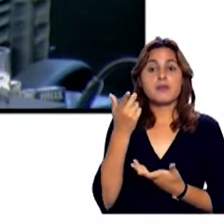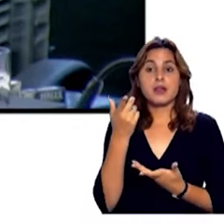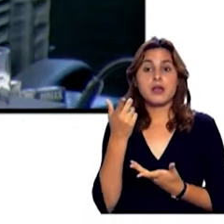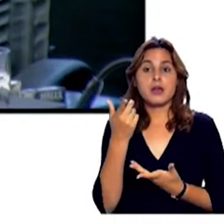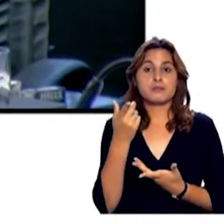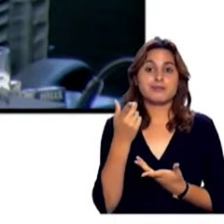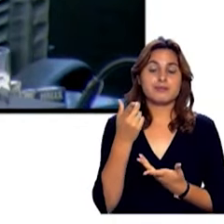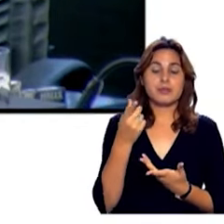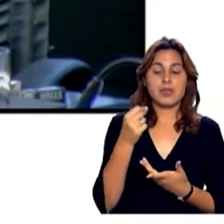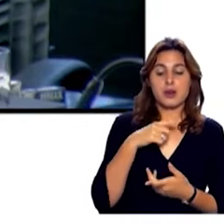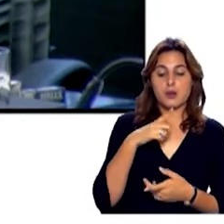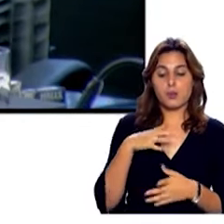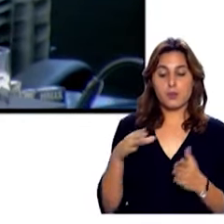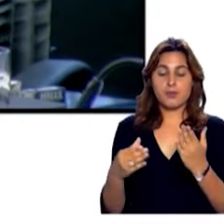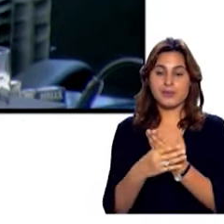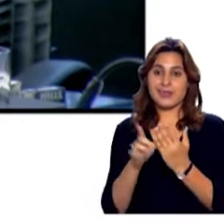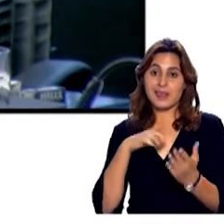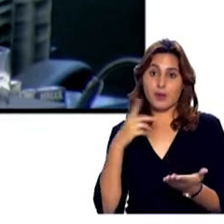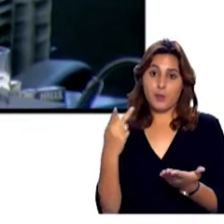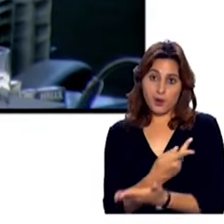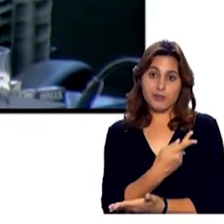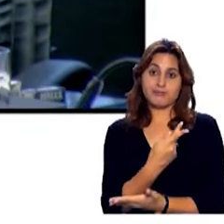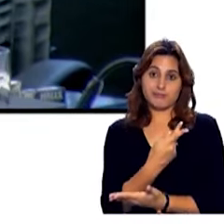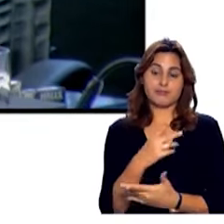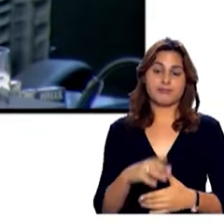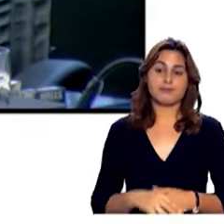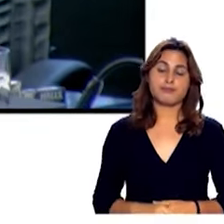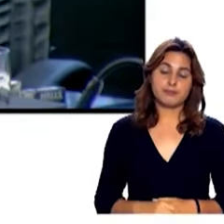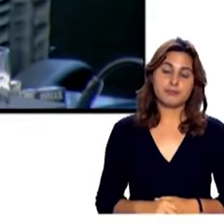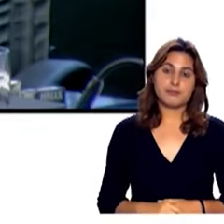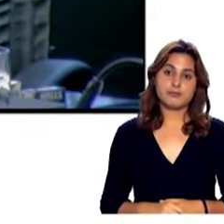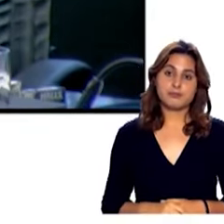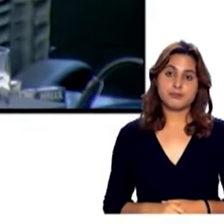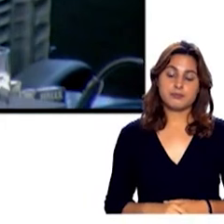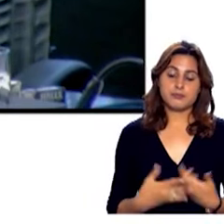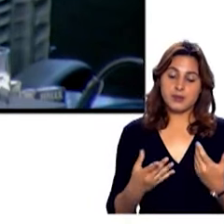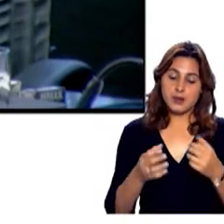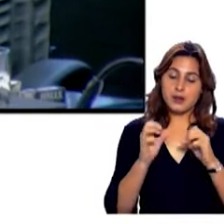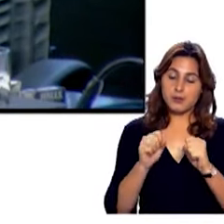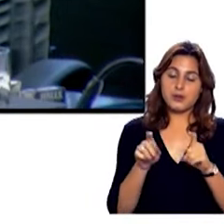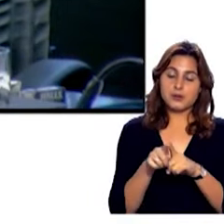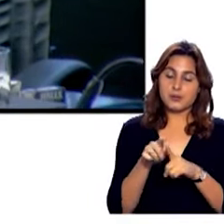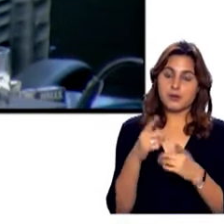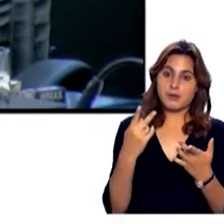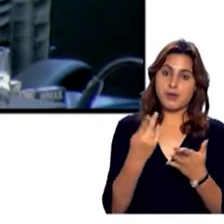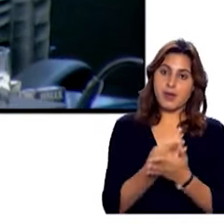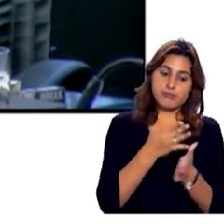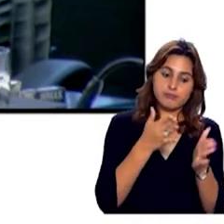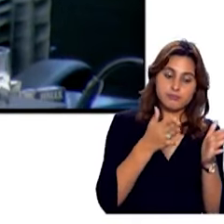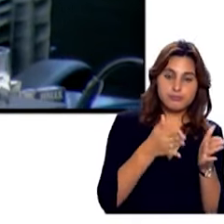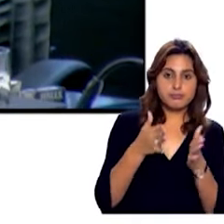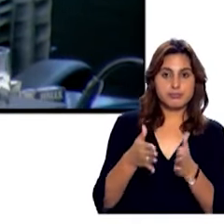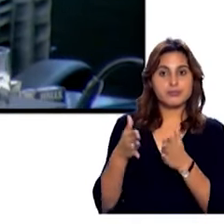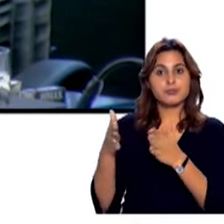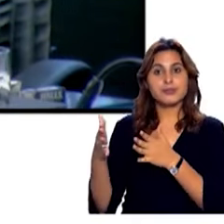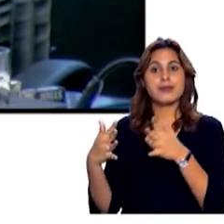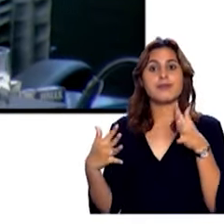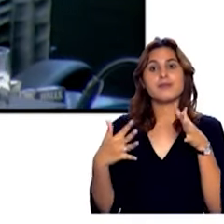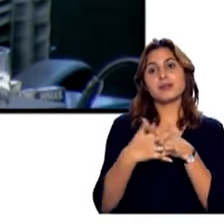a básicamente a vicios del procedimiento es decir a todas estas infracciones procesales Y Bueno